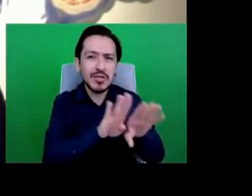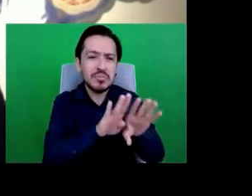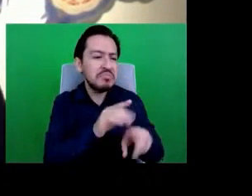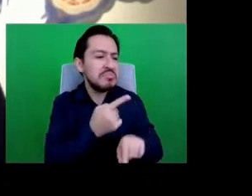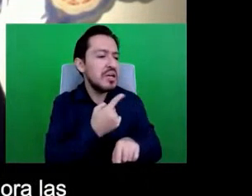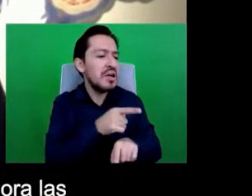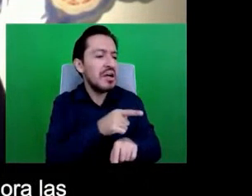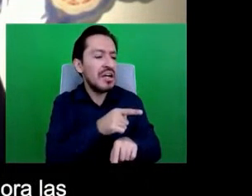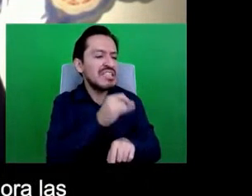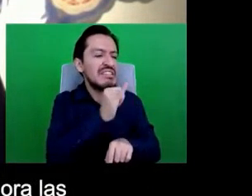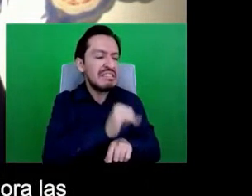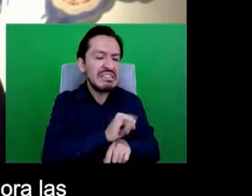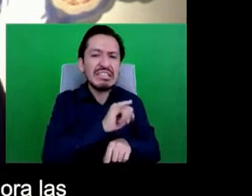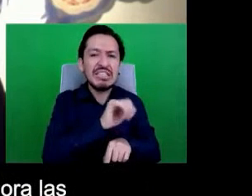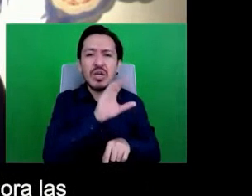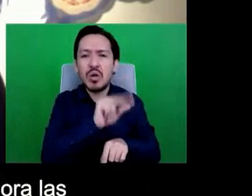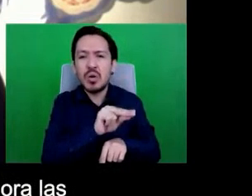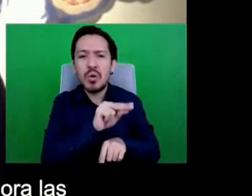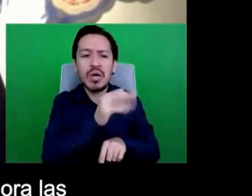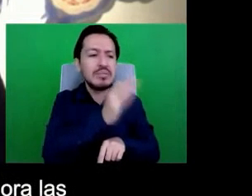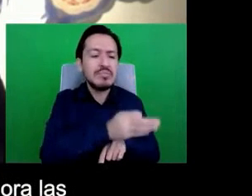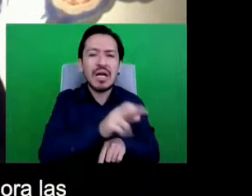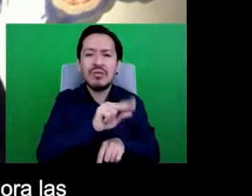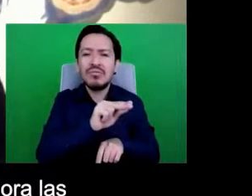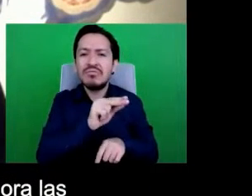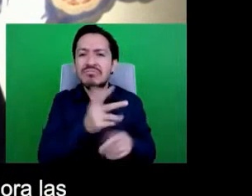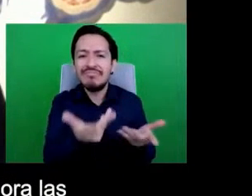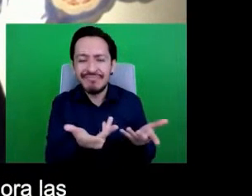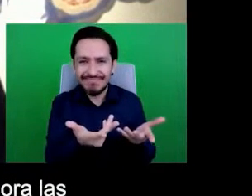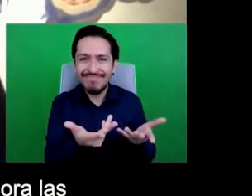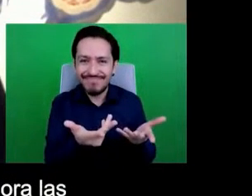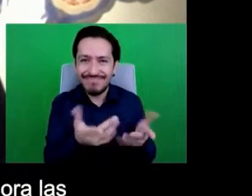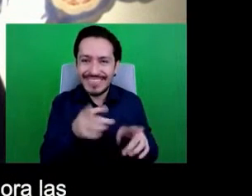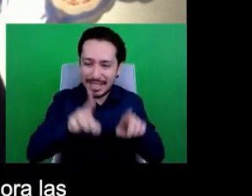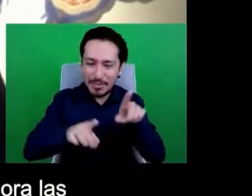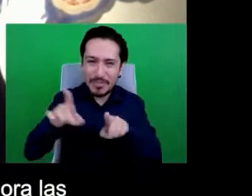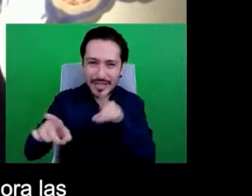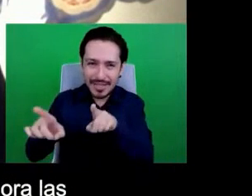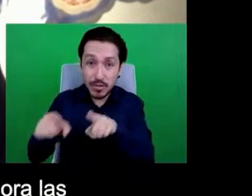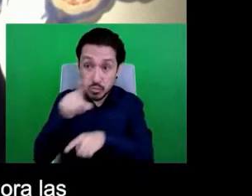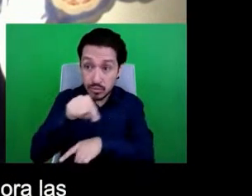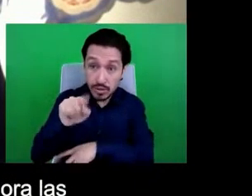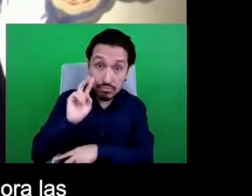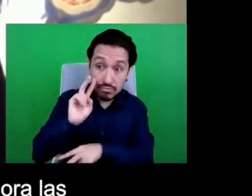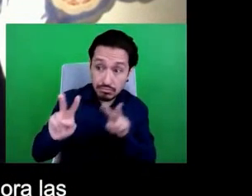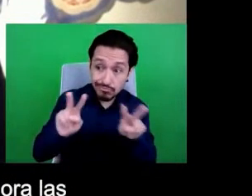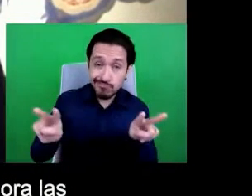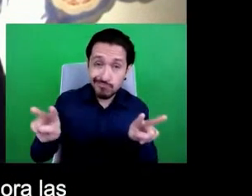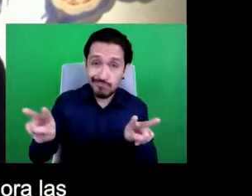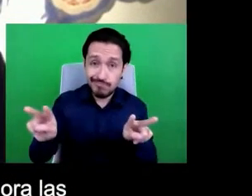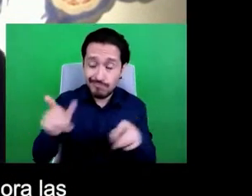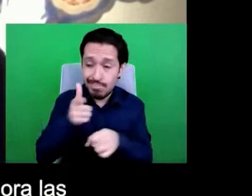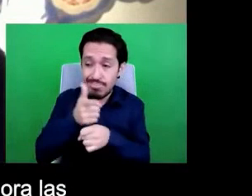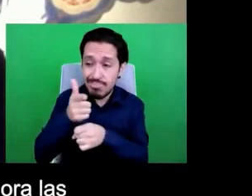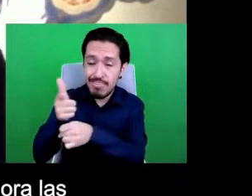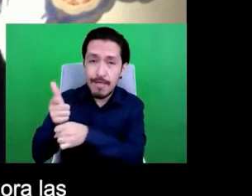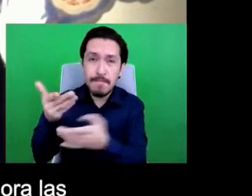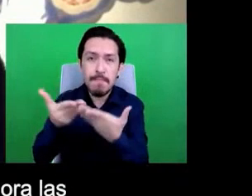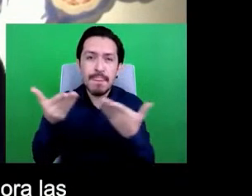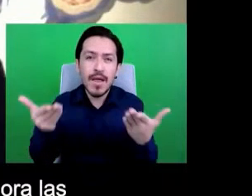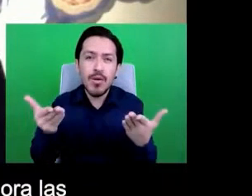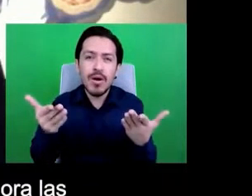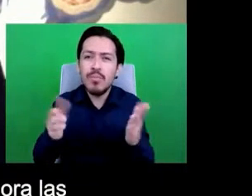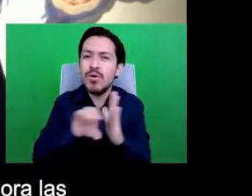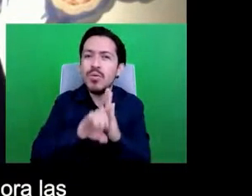política económica, estamos en peligro. Ustedes lo han visto, cómo ahora las ciudades